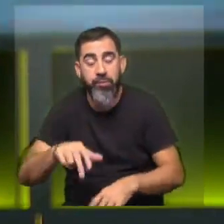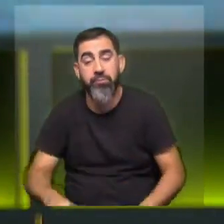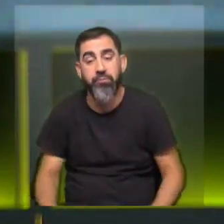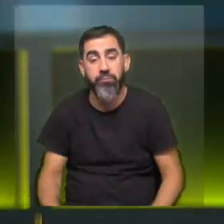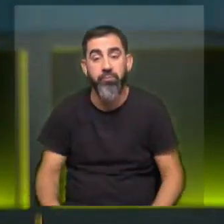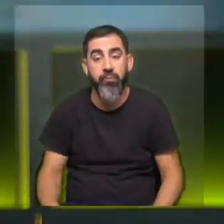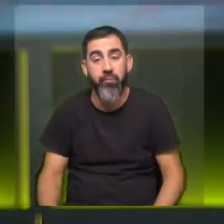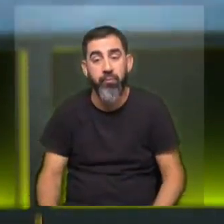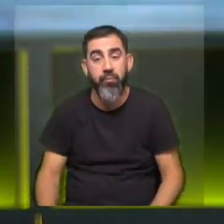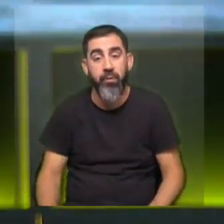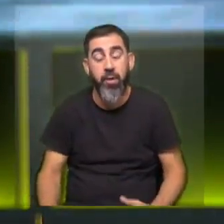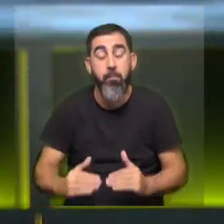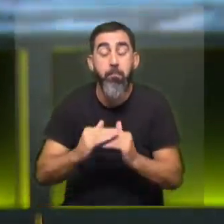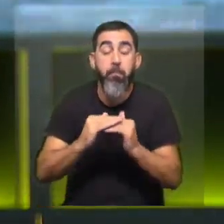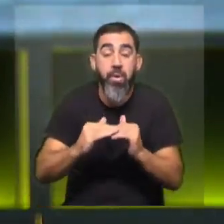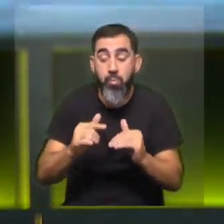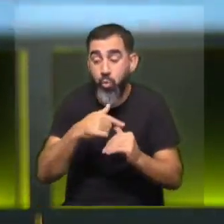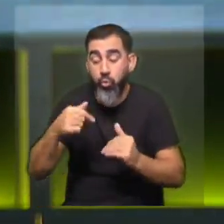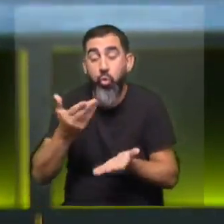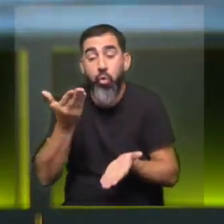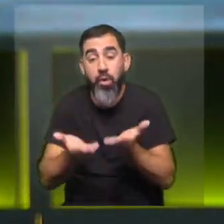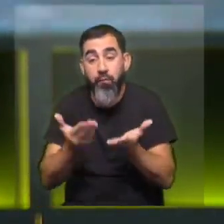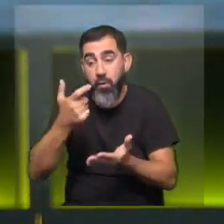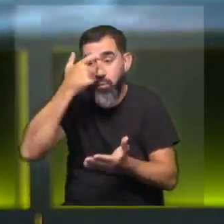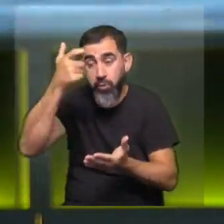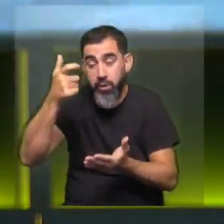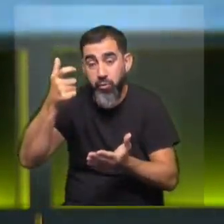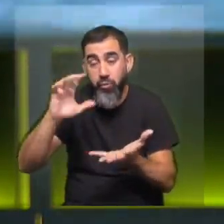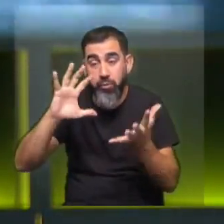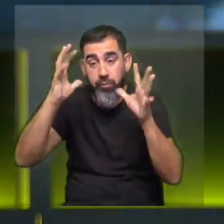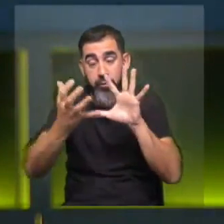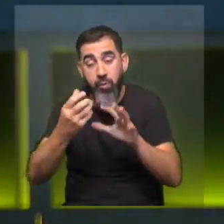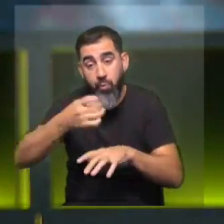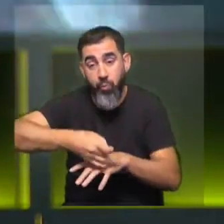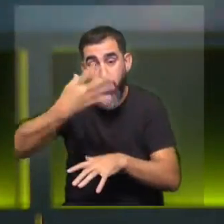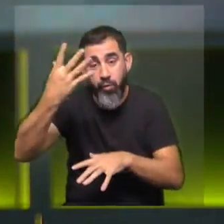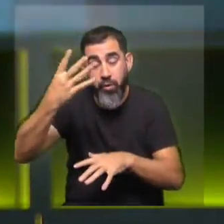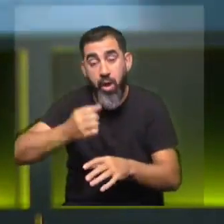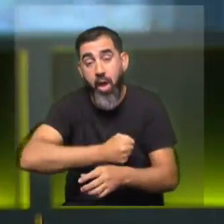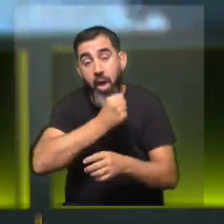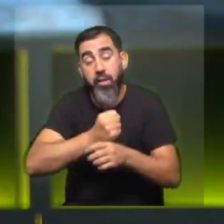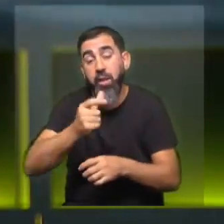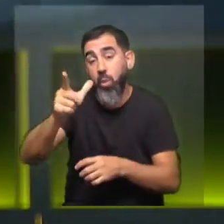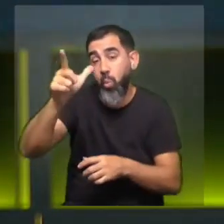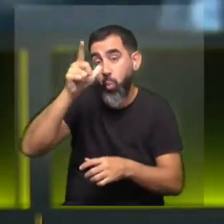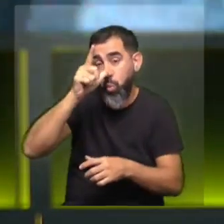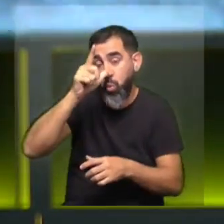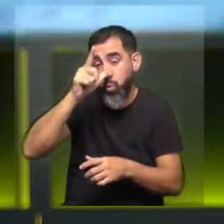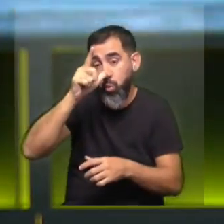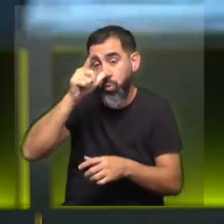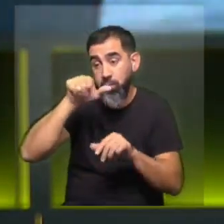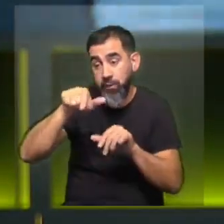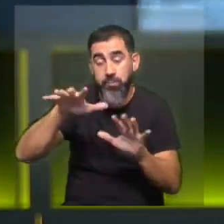menos nosotros los que estamos evaluando del instituto con nuestros técnicos y nuestros meteorólogos es que hasta el mes de julio vamos a estar con